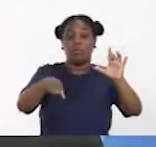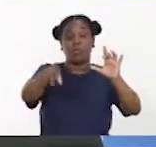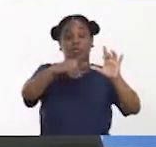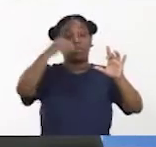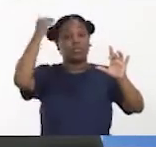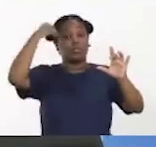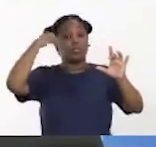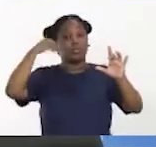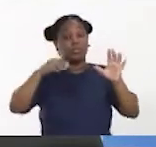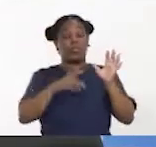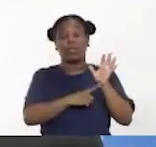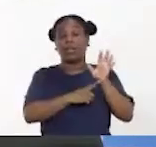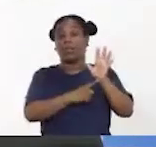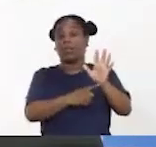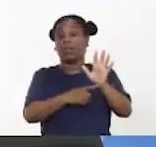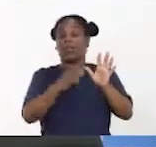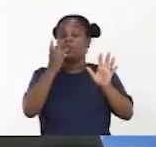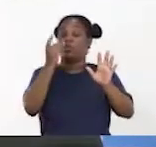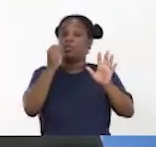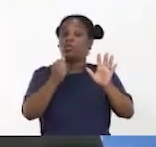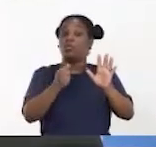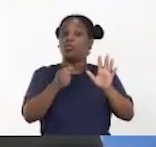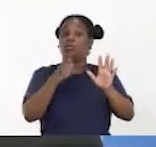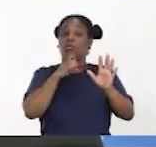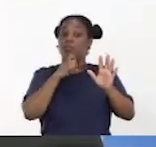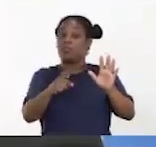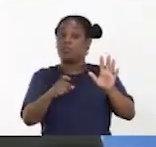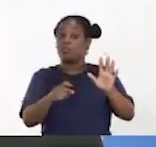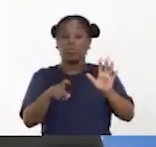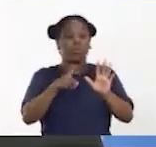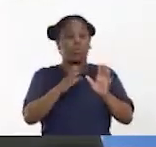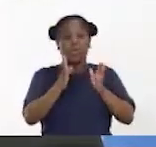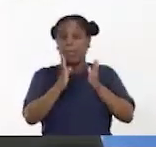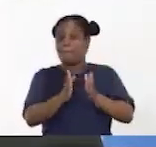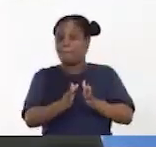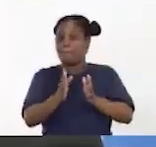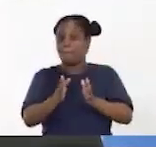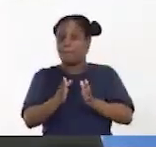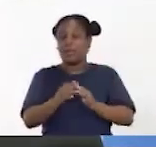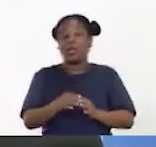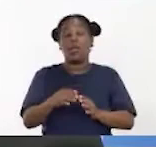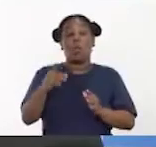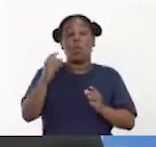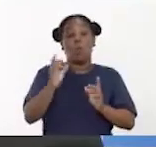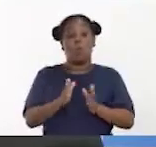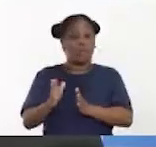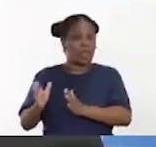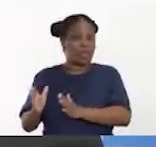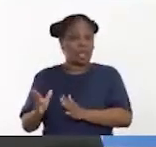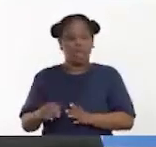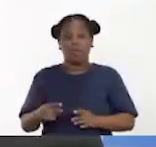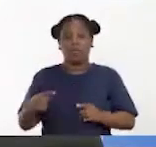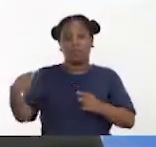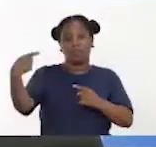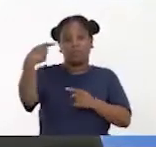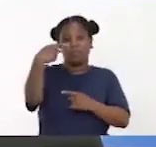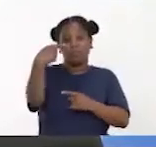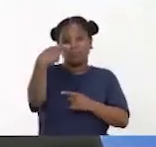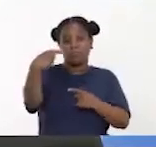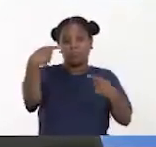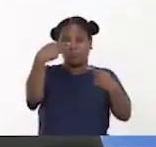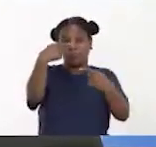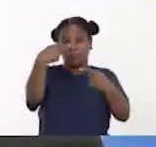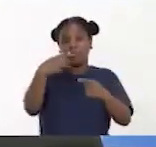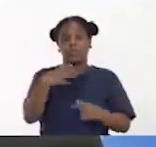ustedes sepan que la representación del número complejo no es el par ordenado, sino es el vector que tiene origen